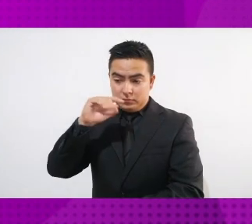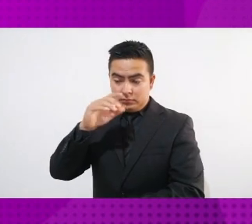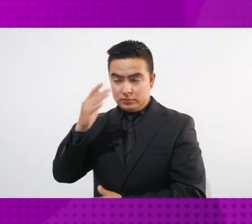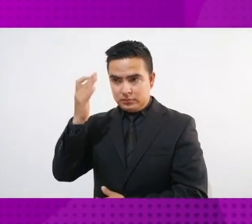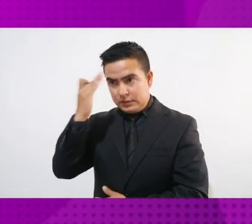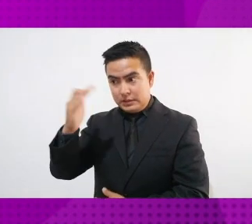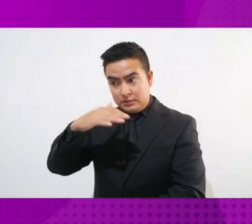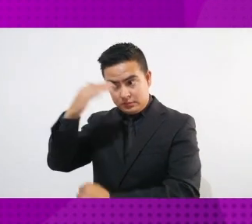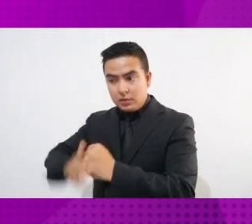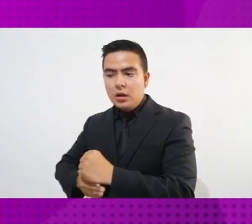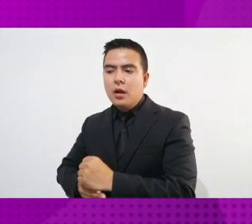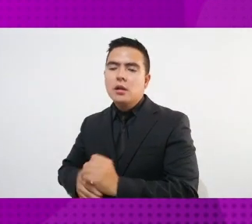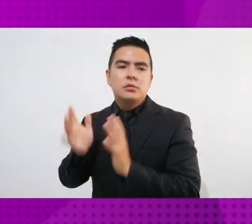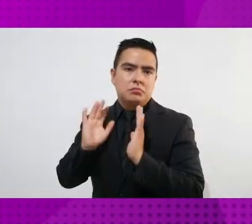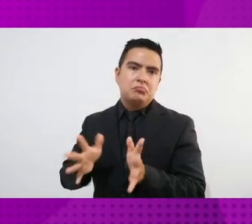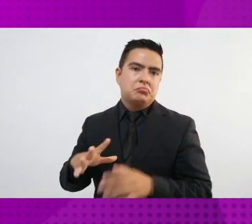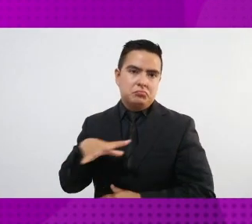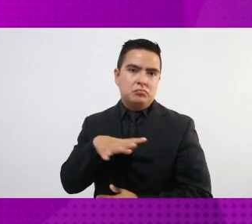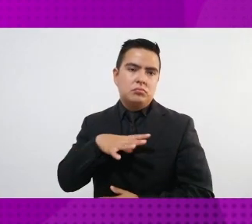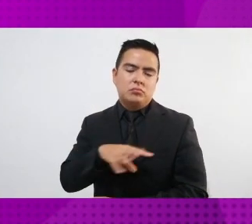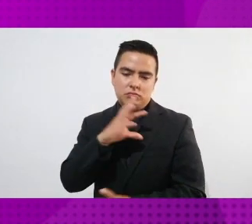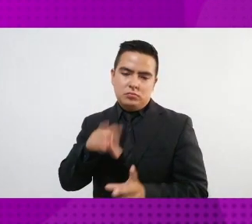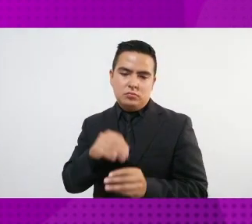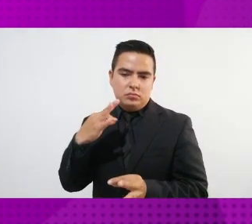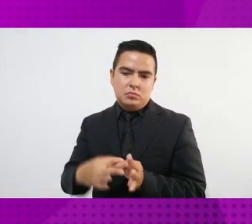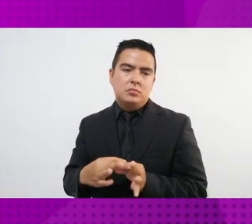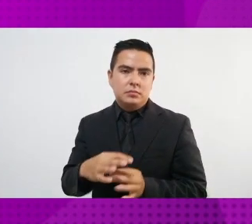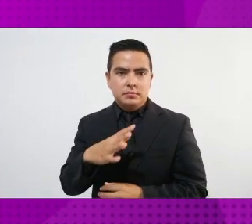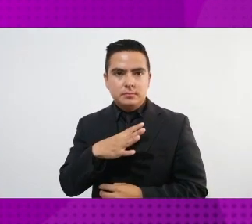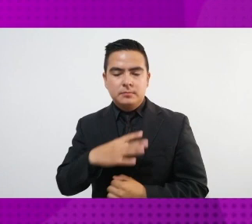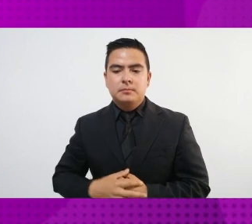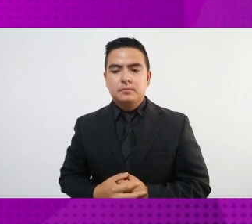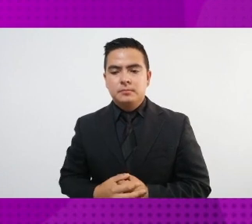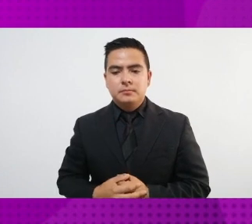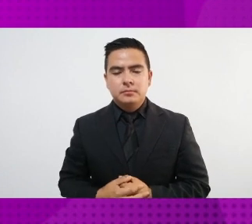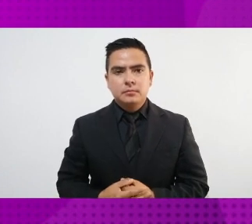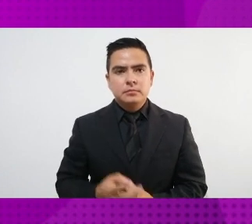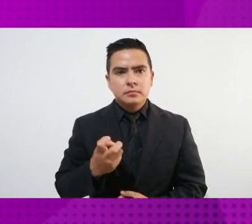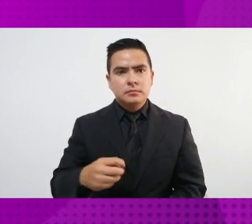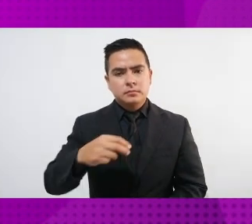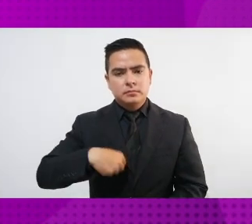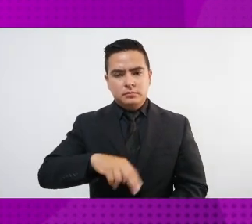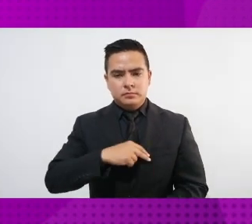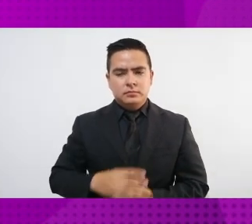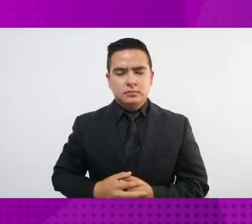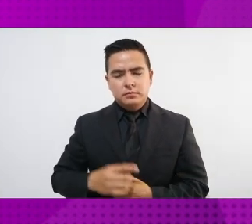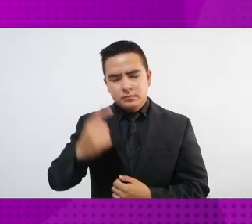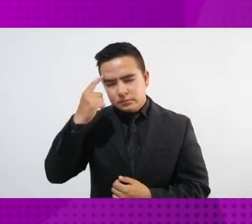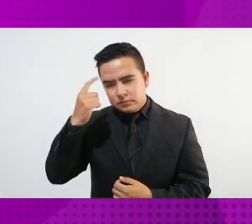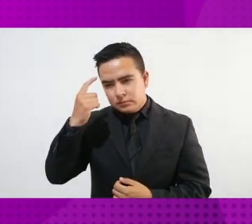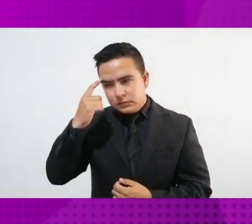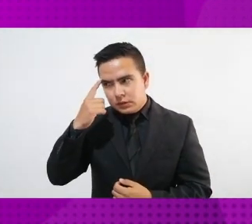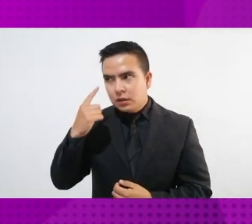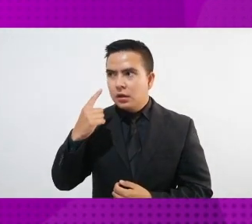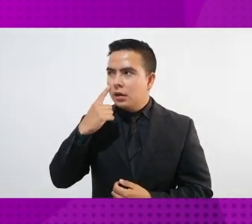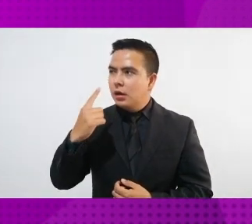que pueda cumplirse con uno de los grandes sentidos democráticos de nuestro sistema, considerando todas estas cuestiones que, como vimos